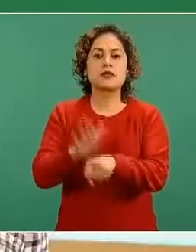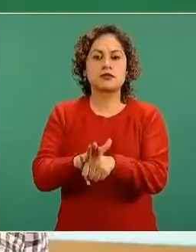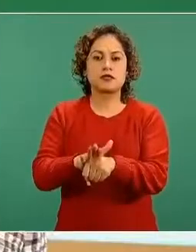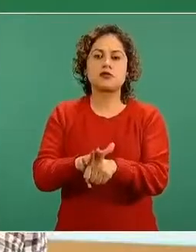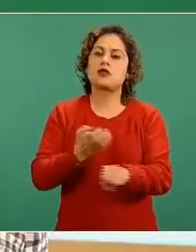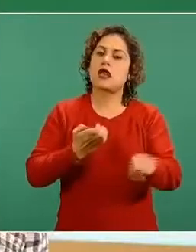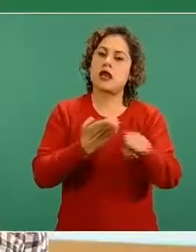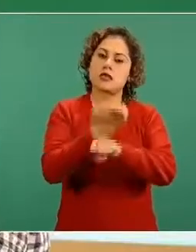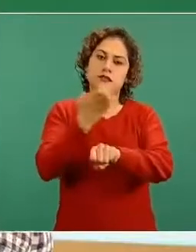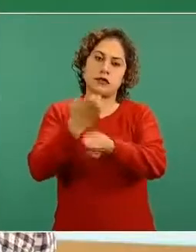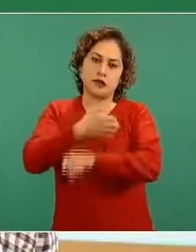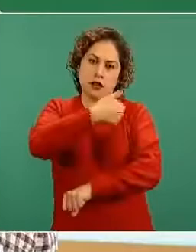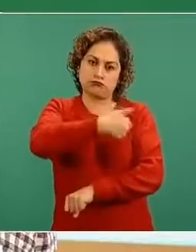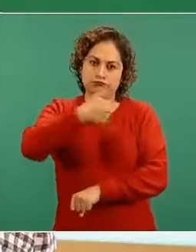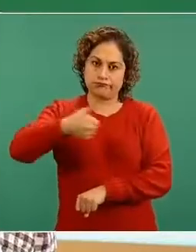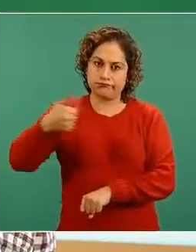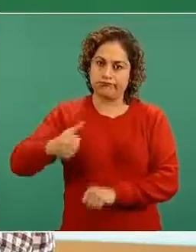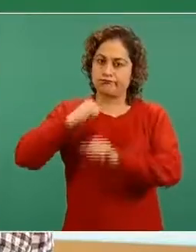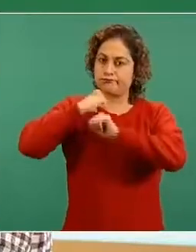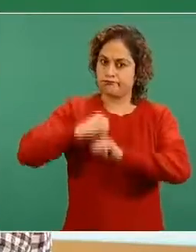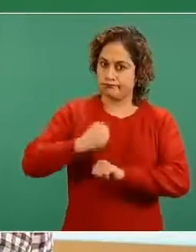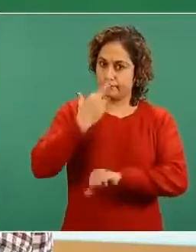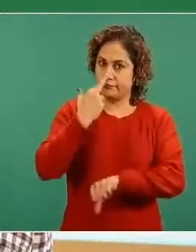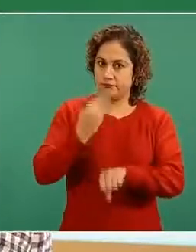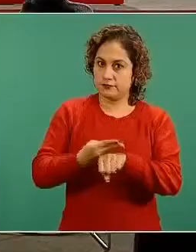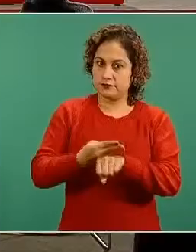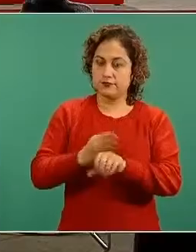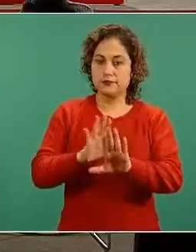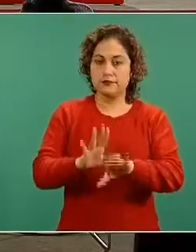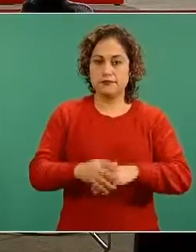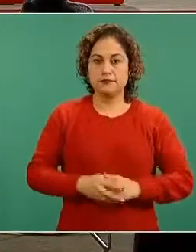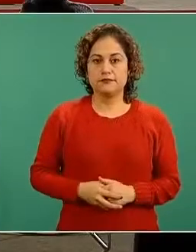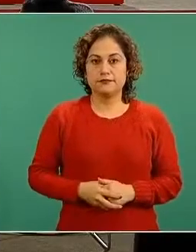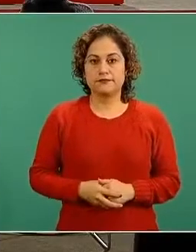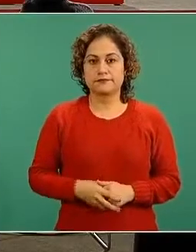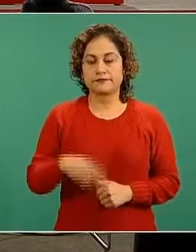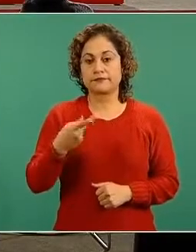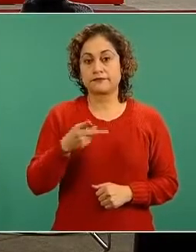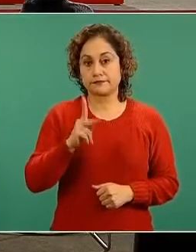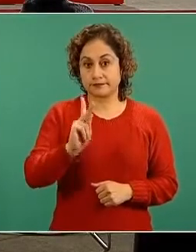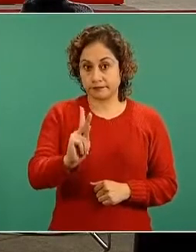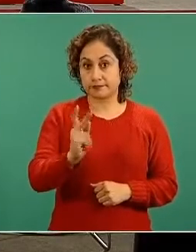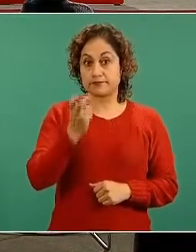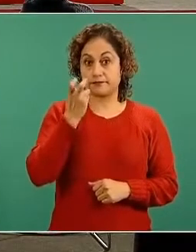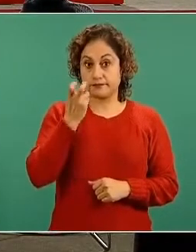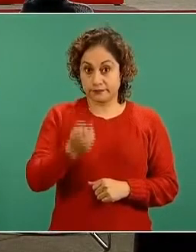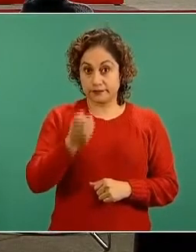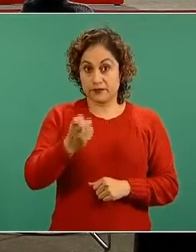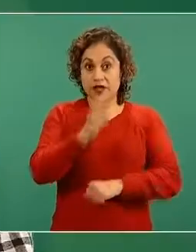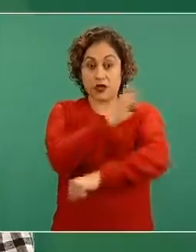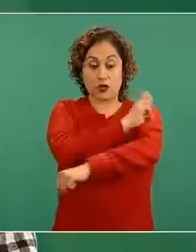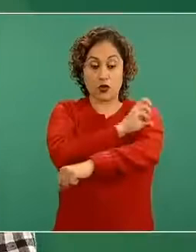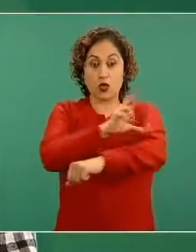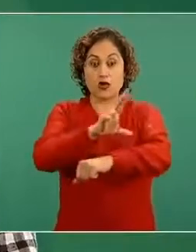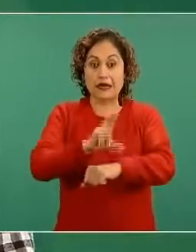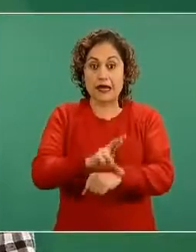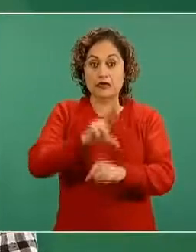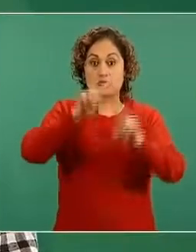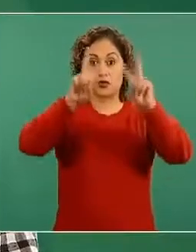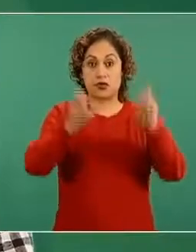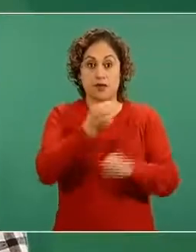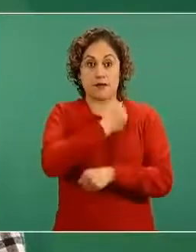gobiernos estatales. Sin embargo, esta coordinación en el tema de salud nos